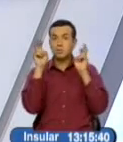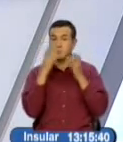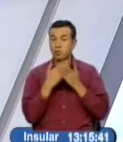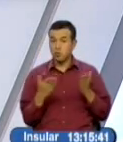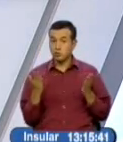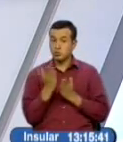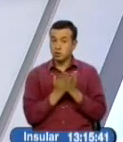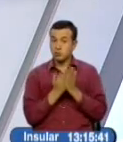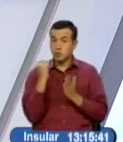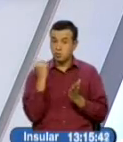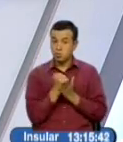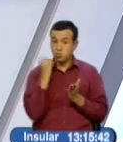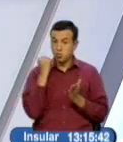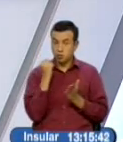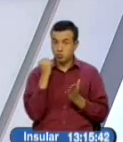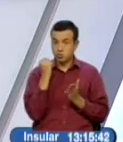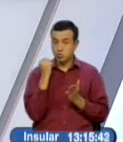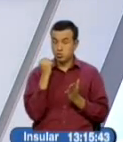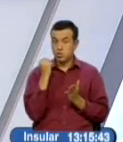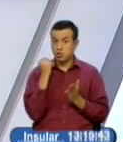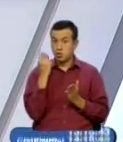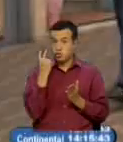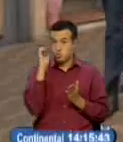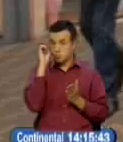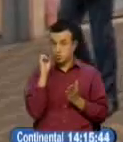y servicios gravados con este impuesto.